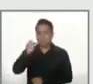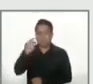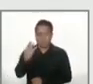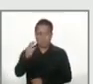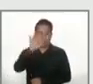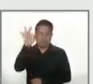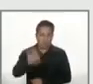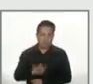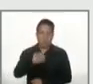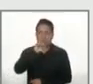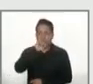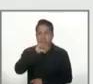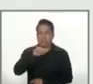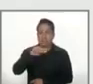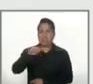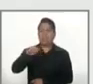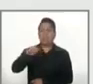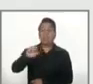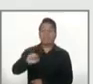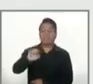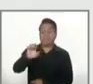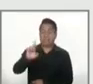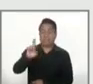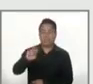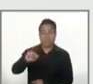33.3%, y de Secretaría de Marina,